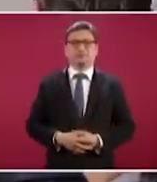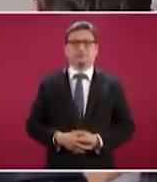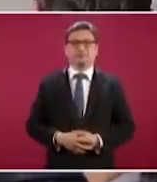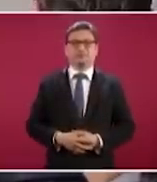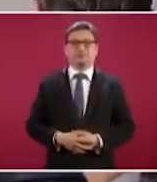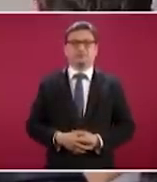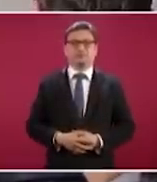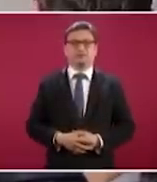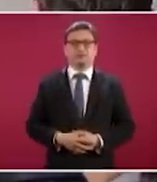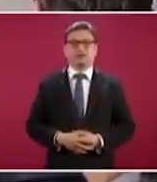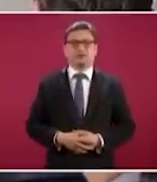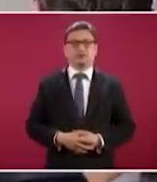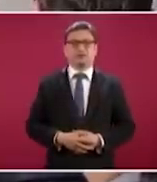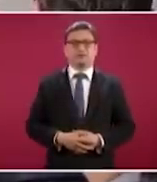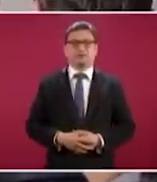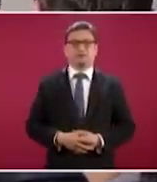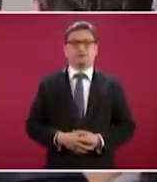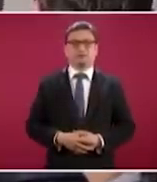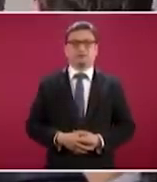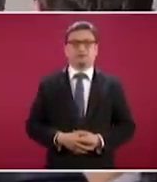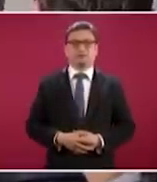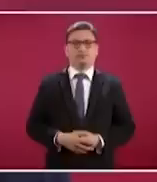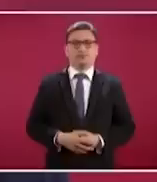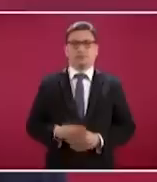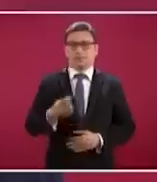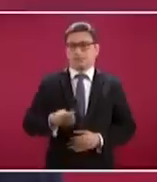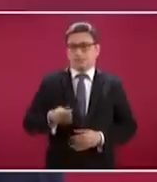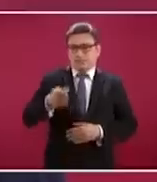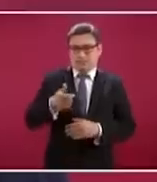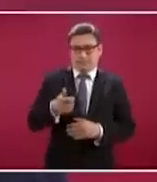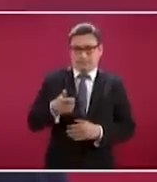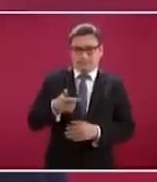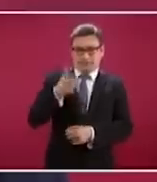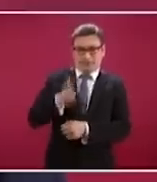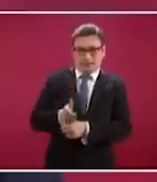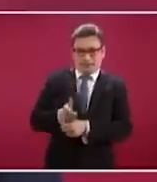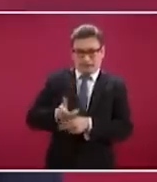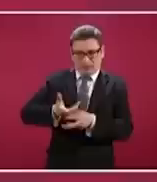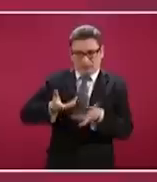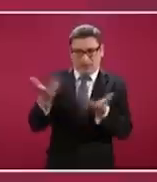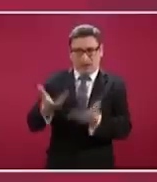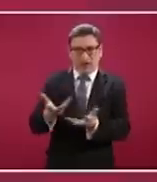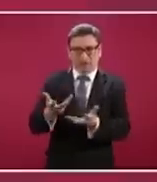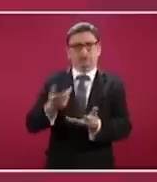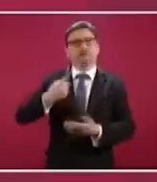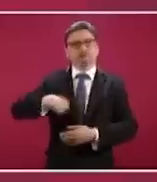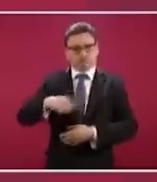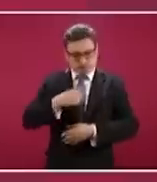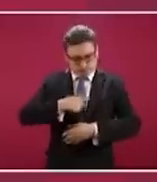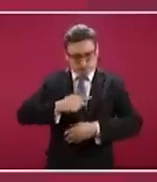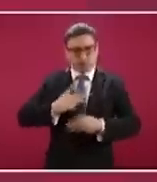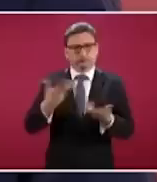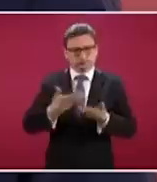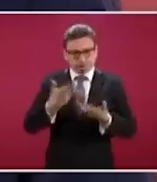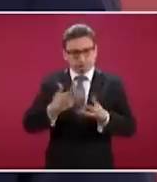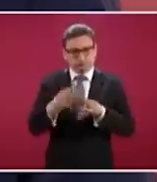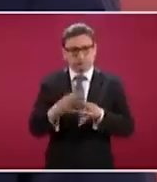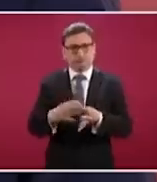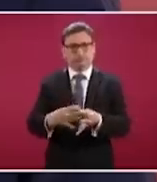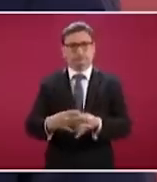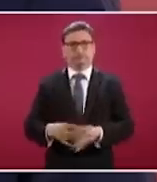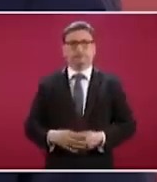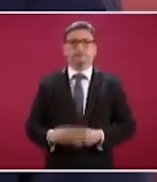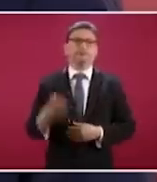el primer momento que se dieron estos hechos lamentables, estamos actuando. ¿Podría